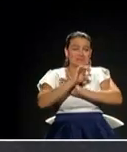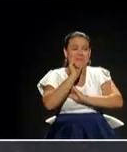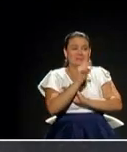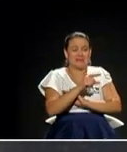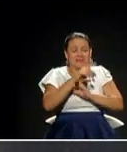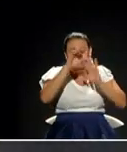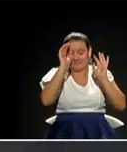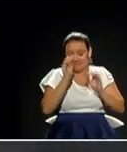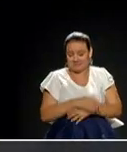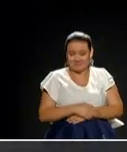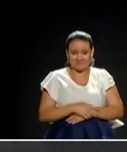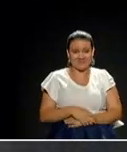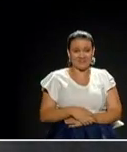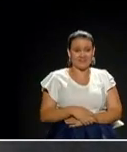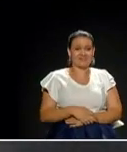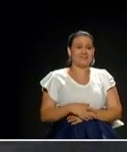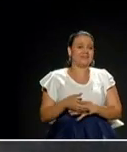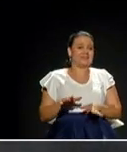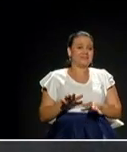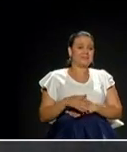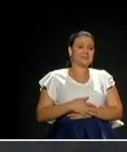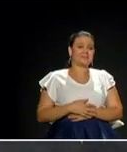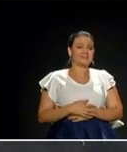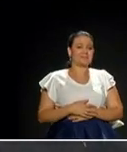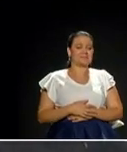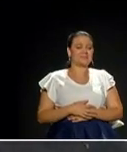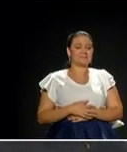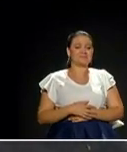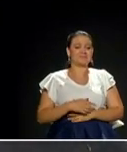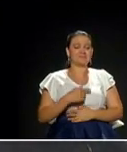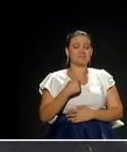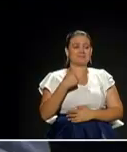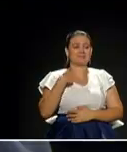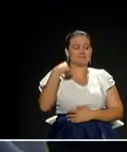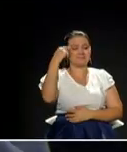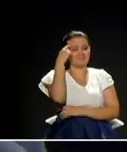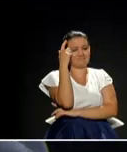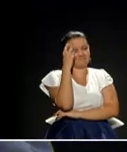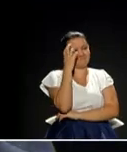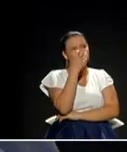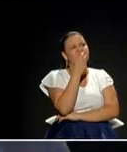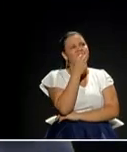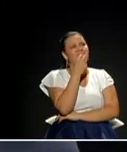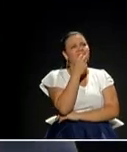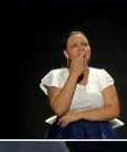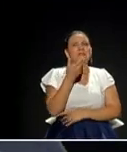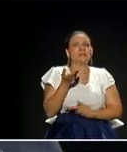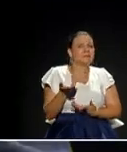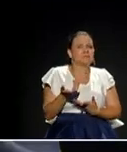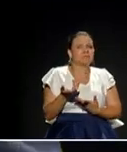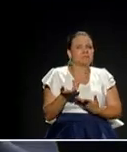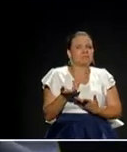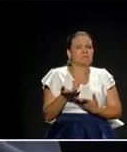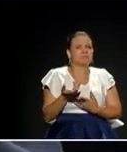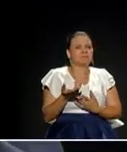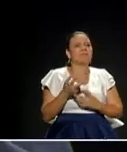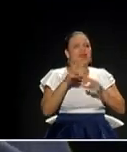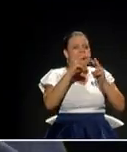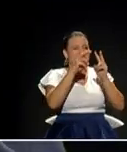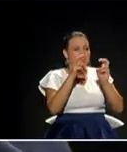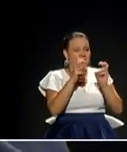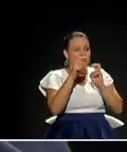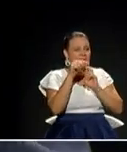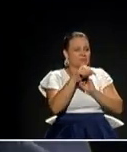no no pero yo creo que hay que mirar muy bien el tema de la red